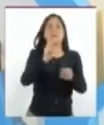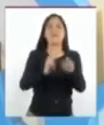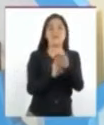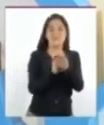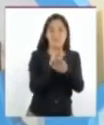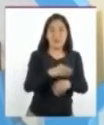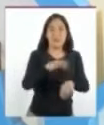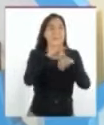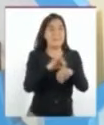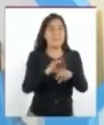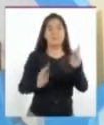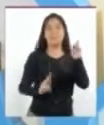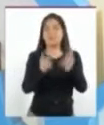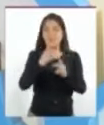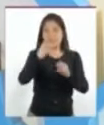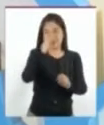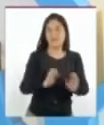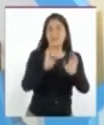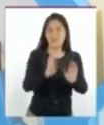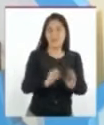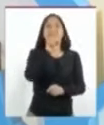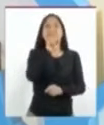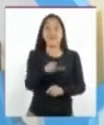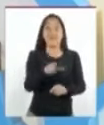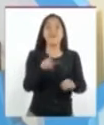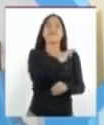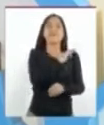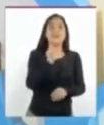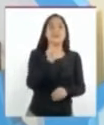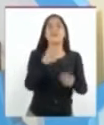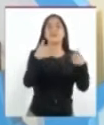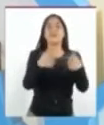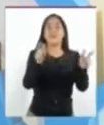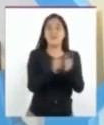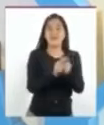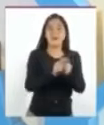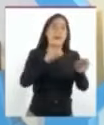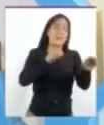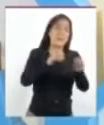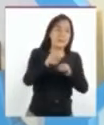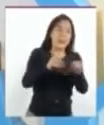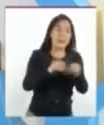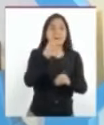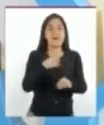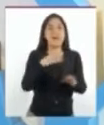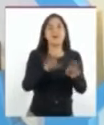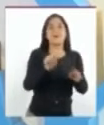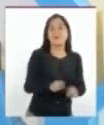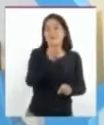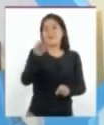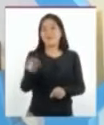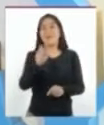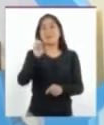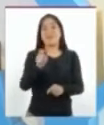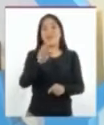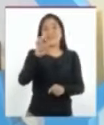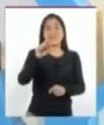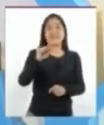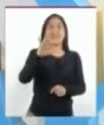y carne. Pero también pudo suceder que estos grupos se movieran conforme al cambio de